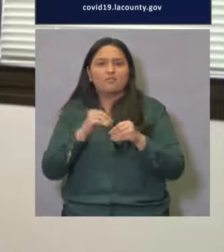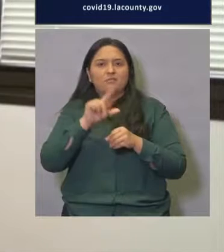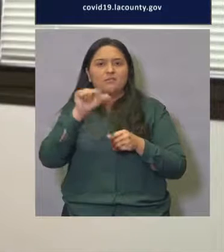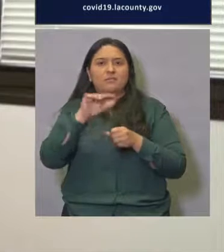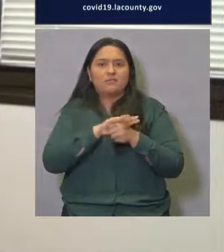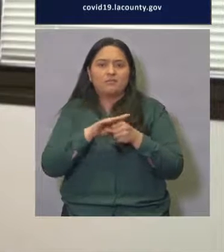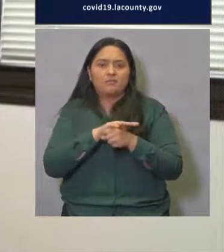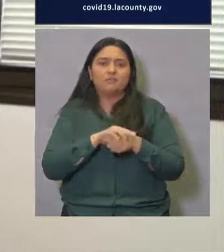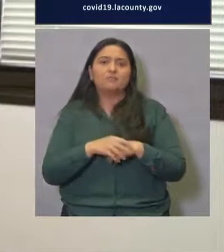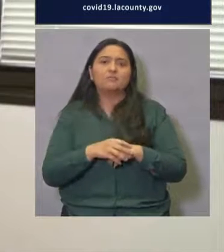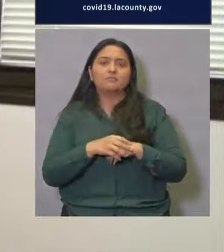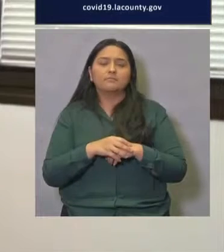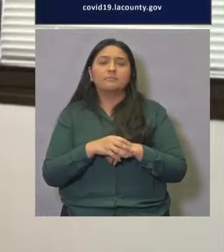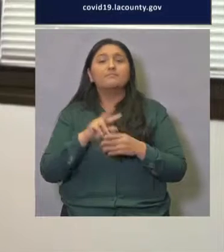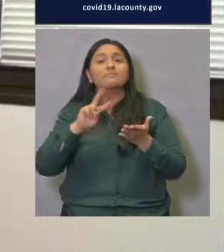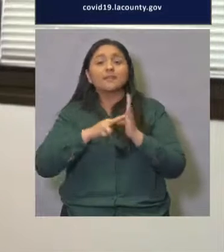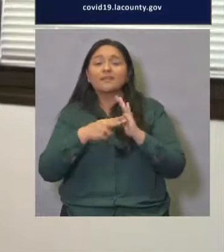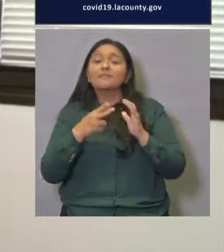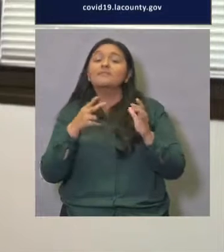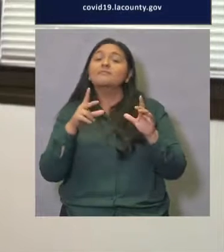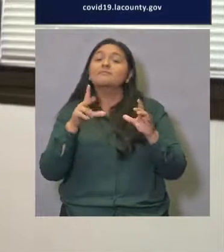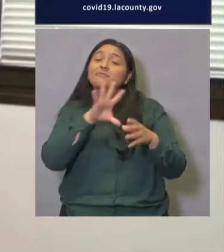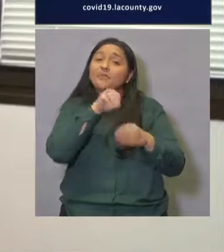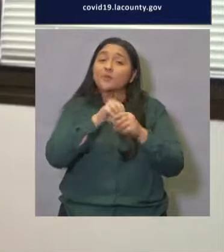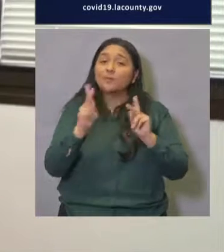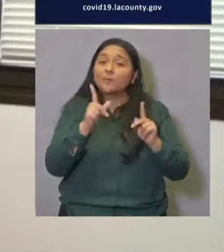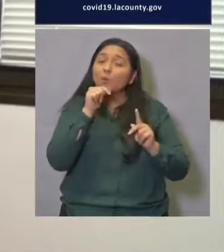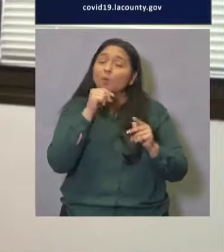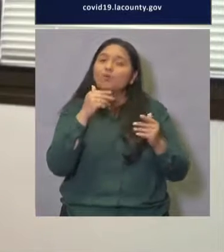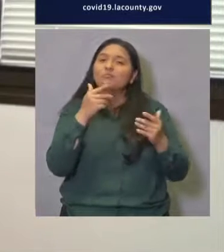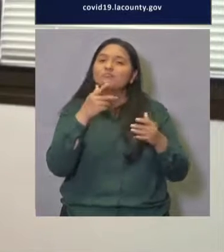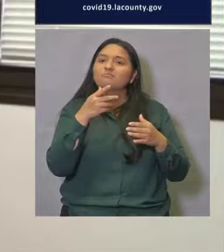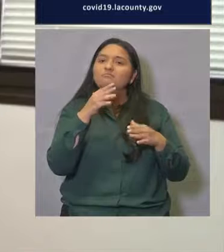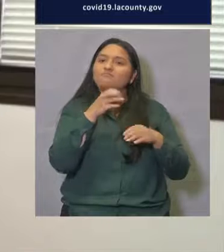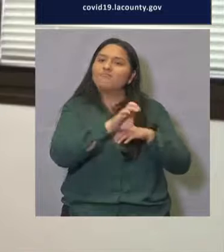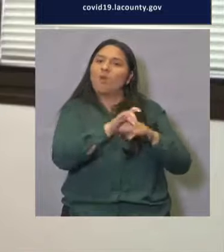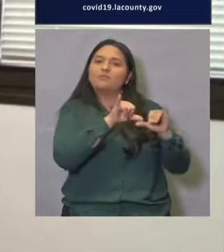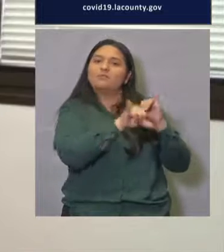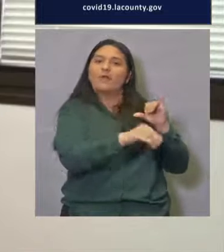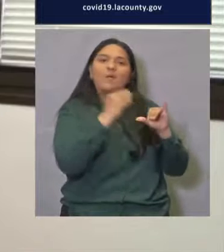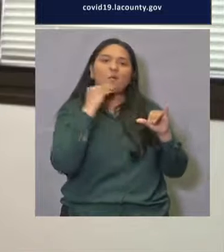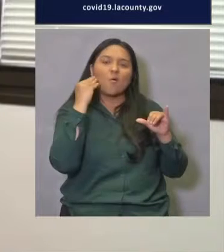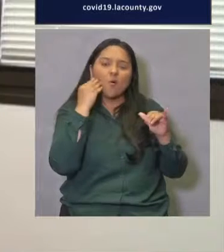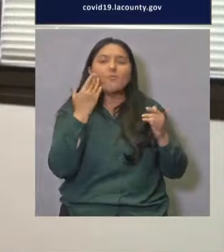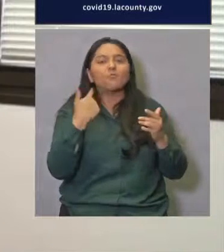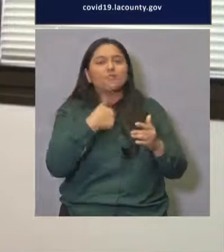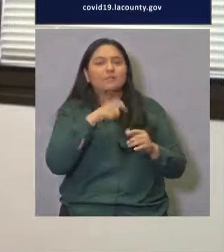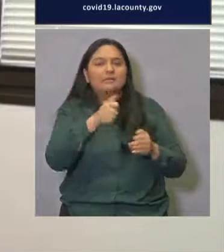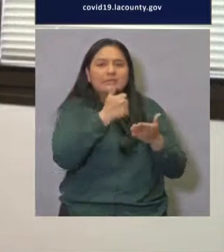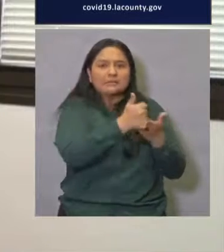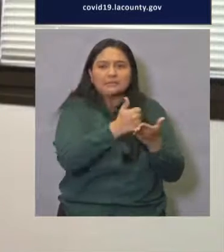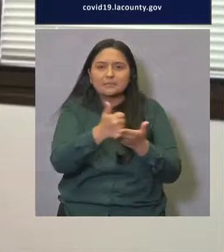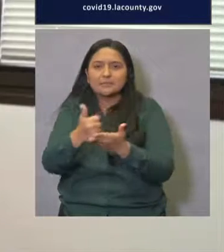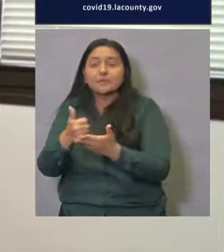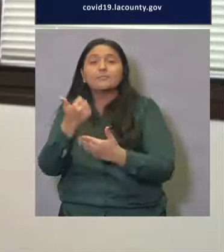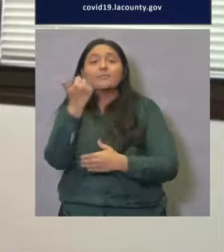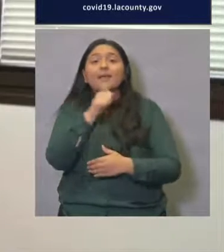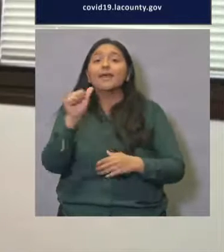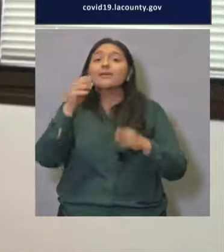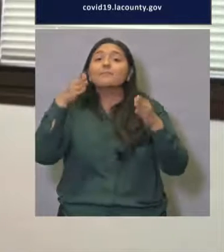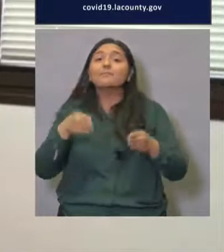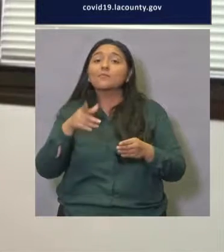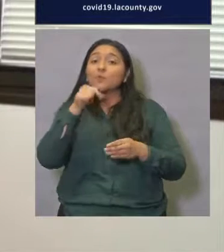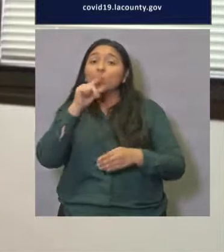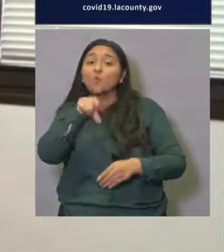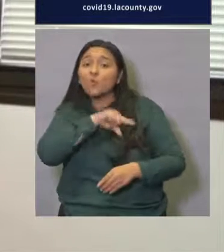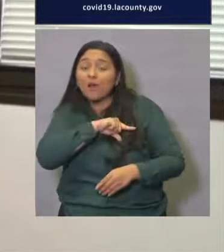residentes confinados en sus hogares. Tenemos que esforzarnos para llegar a quienes son elegibles para recibir la vacuna, pero